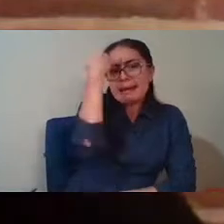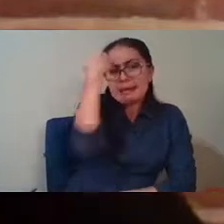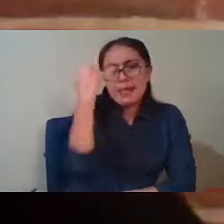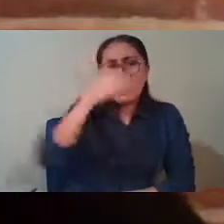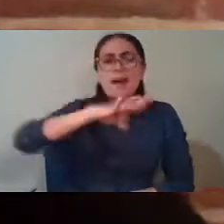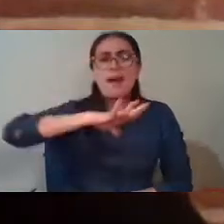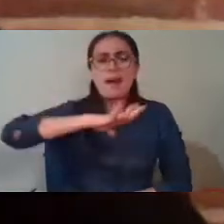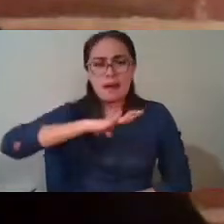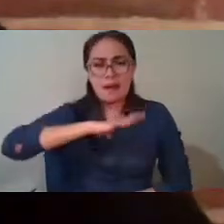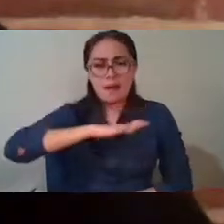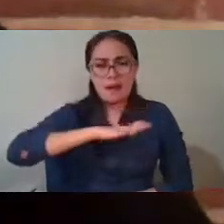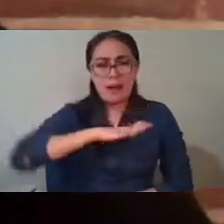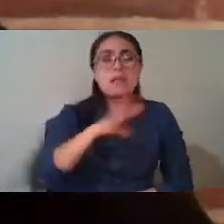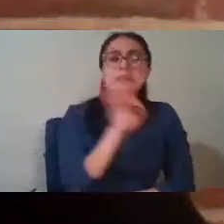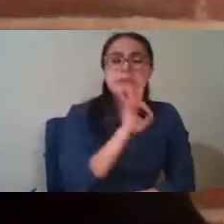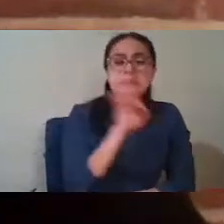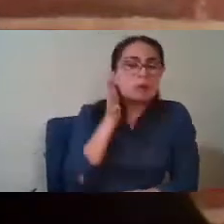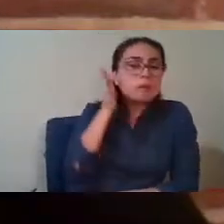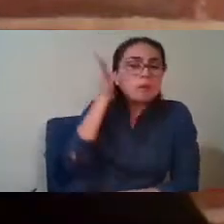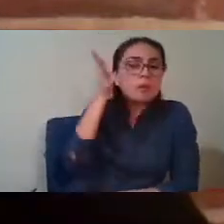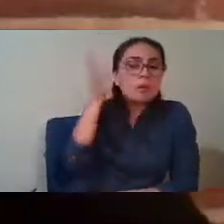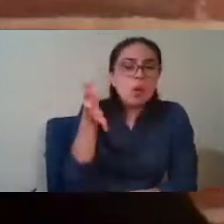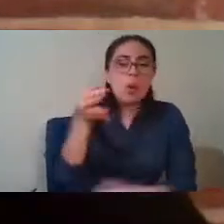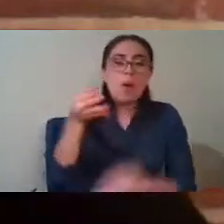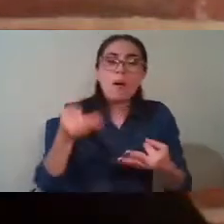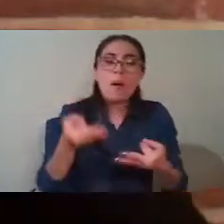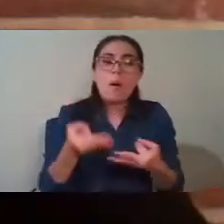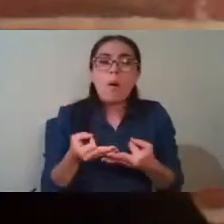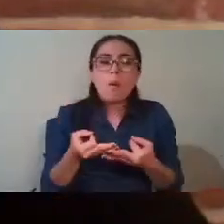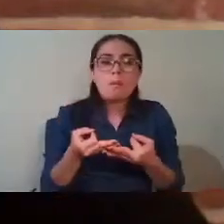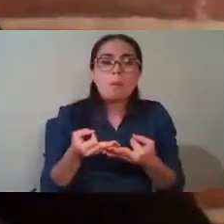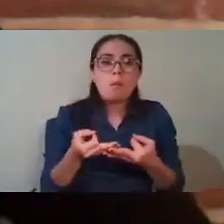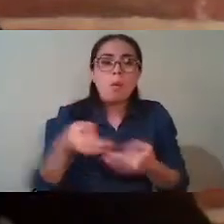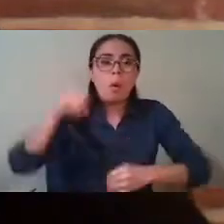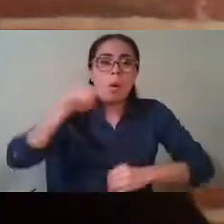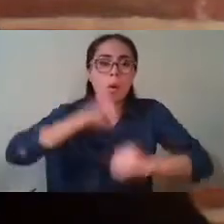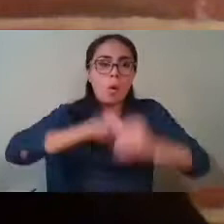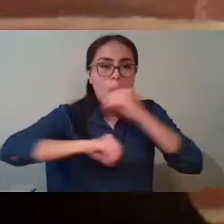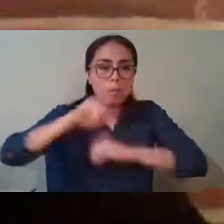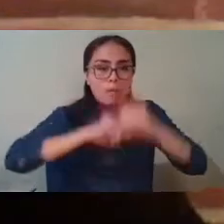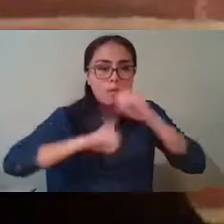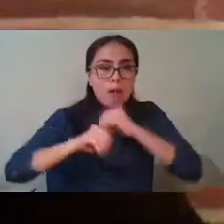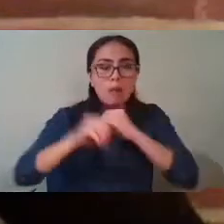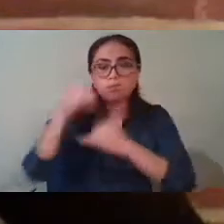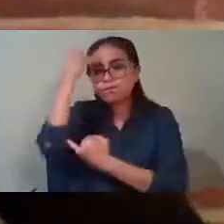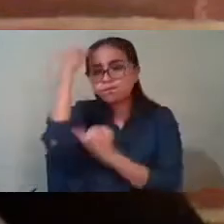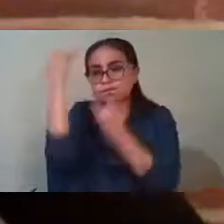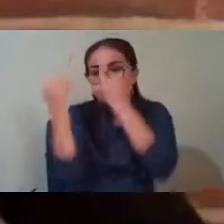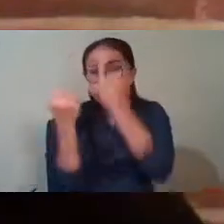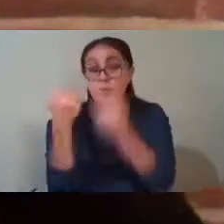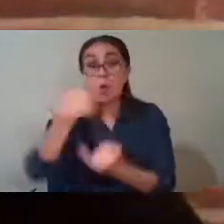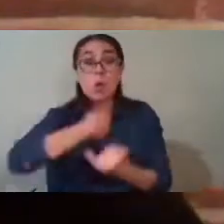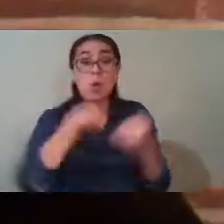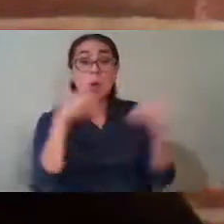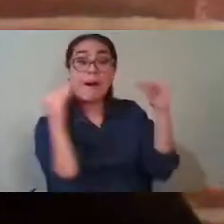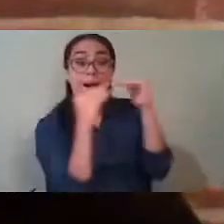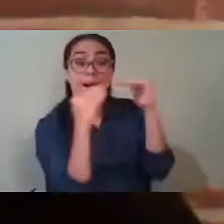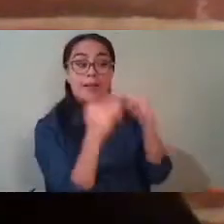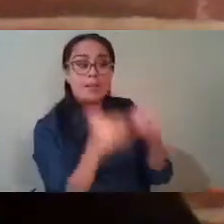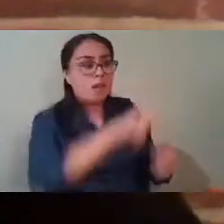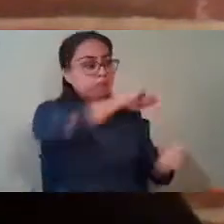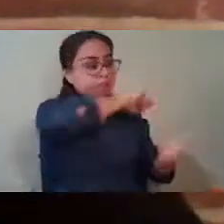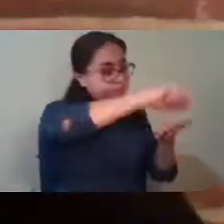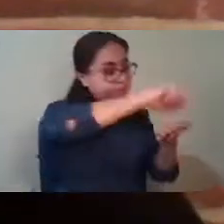como resultado una obra, quizá. Llegué a mi casa, lo anoté, luego lo pasé a un archivo